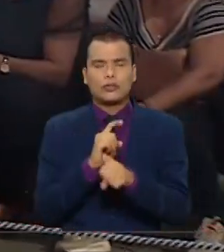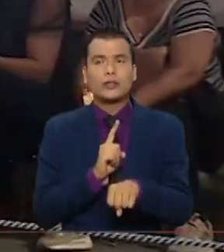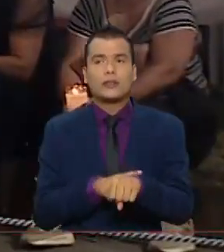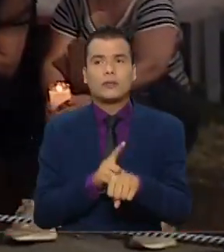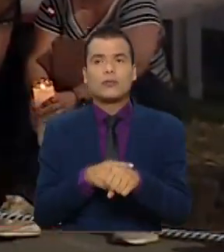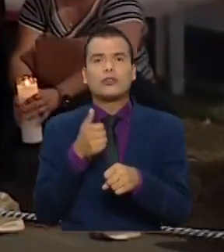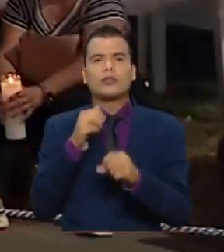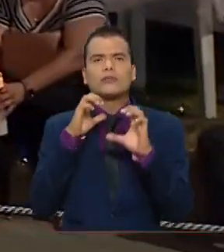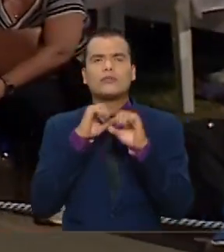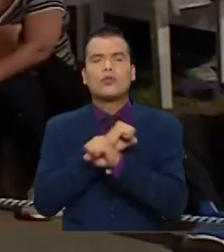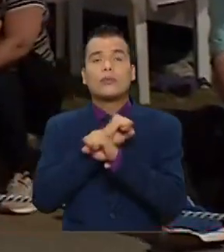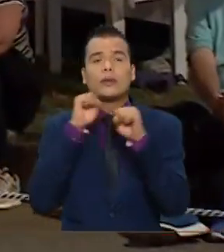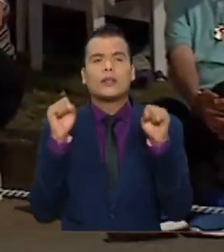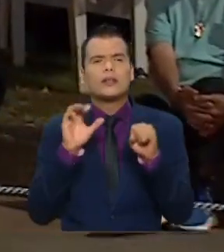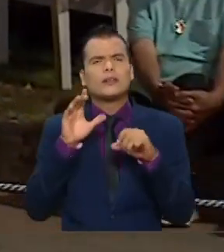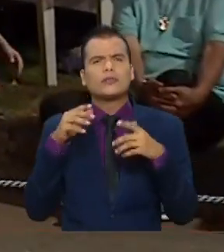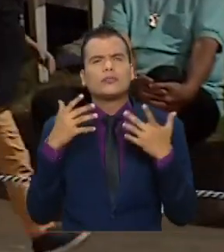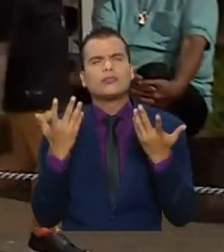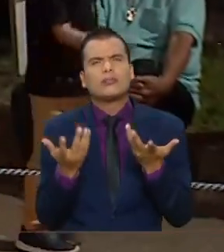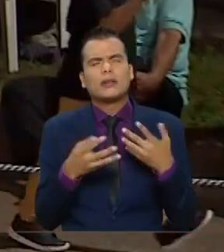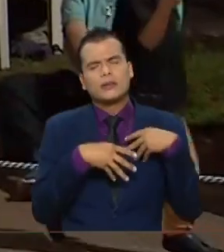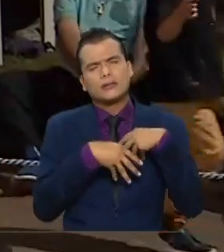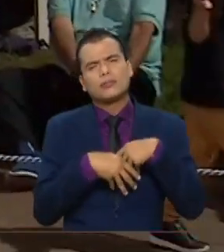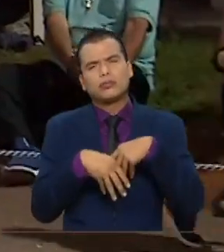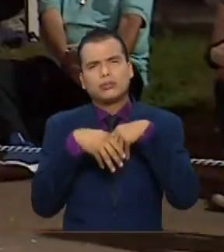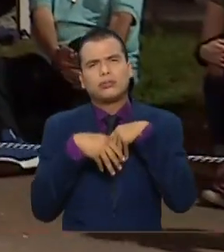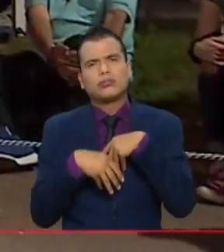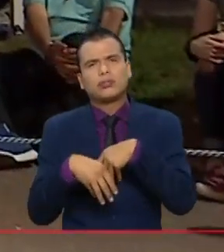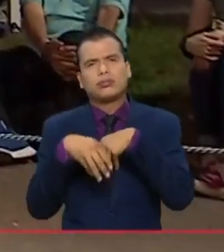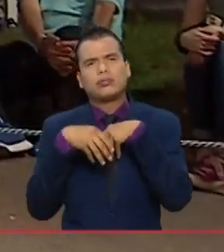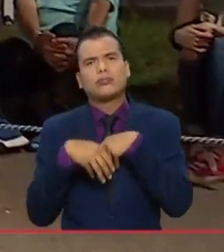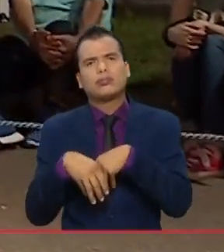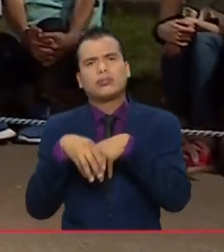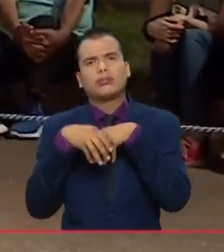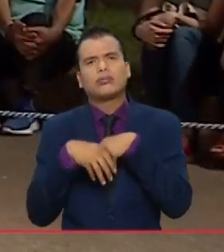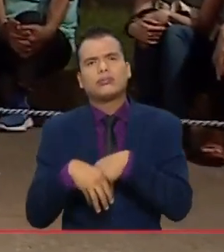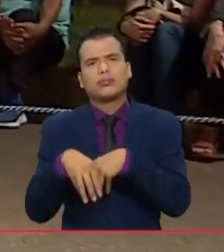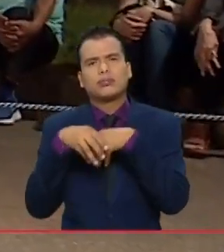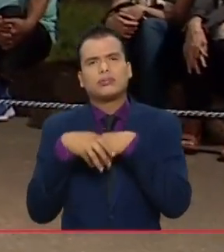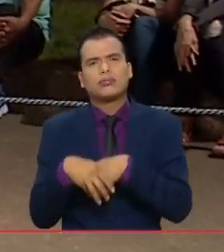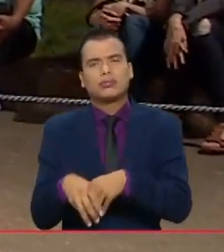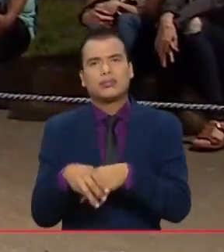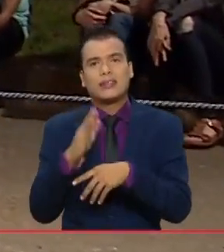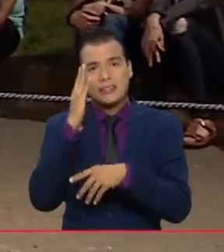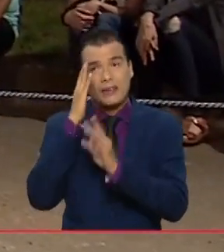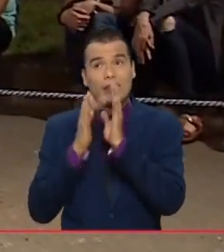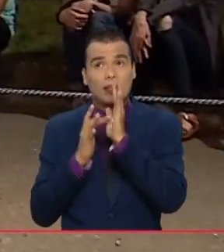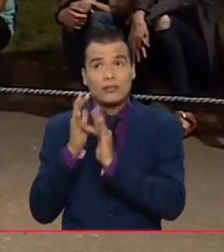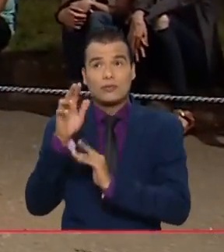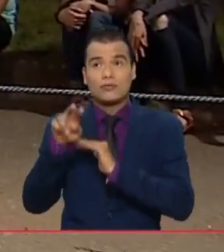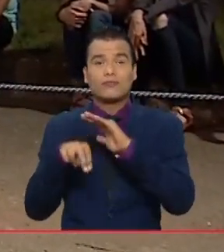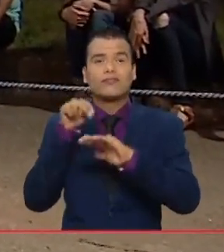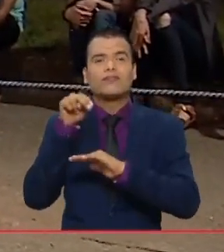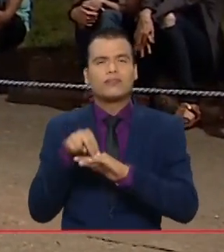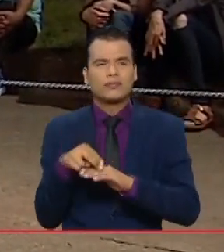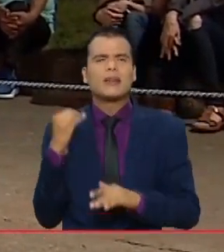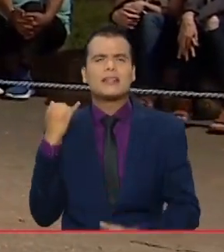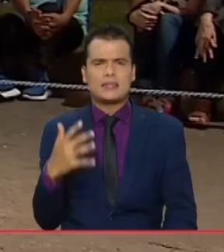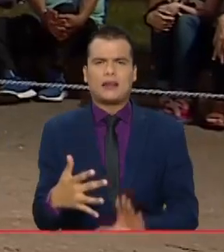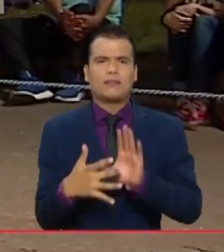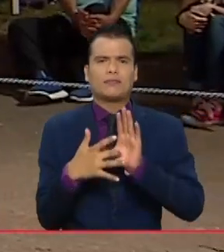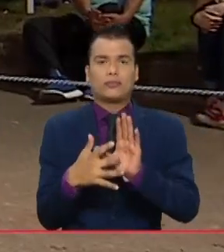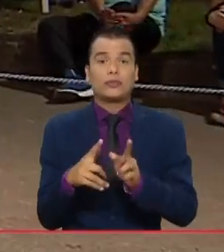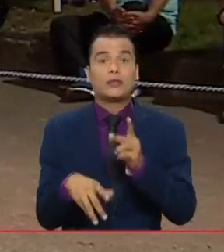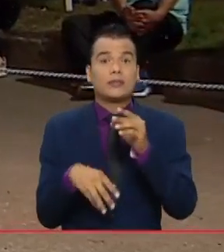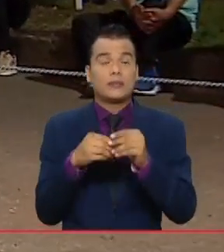de la mañana la procesión con el resucitado por las calles del Santuario del Niño Jesús. Muchísimas gracias y a esta hora